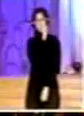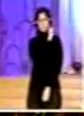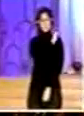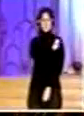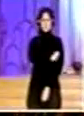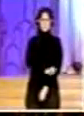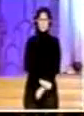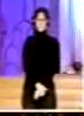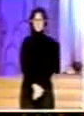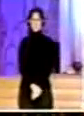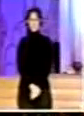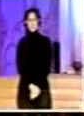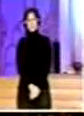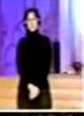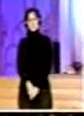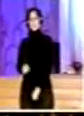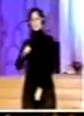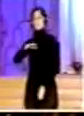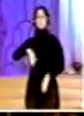Canaria.